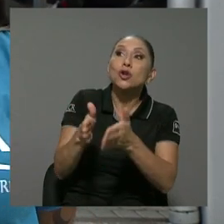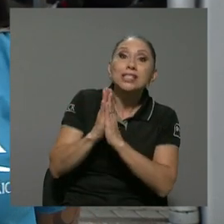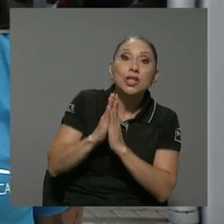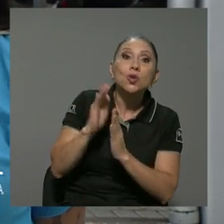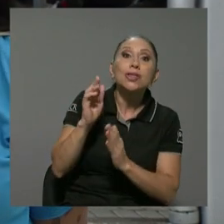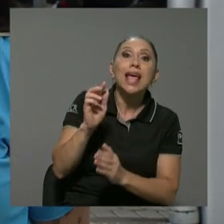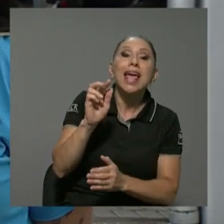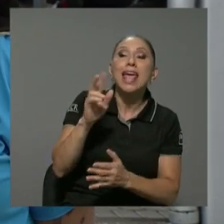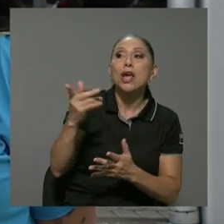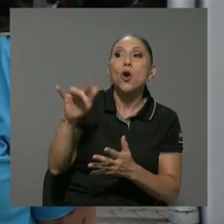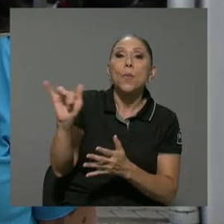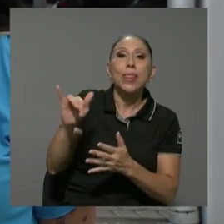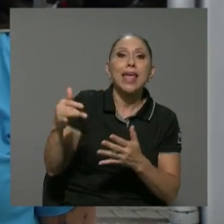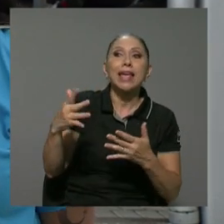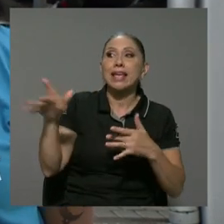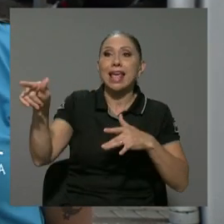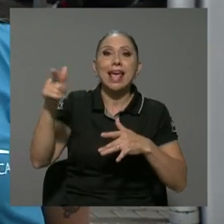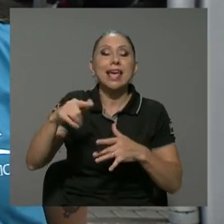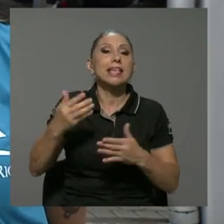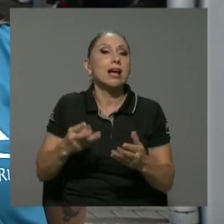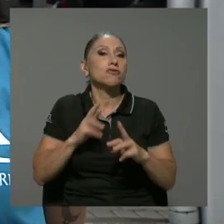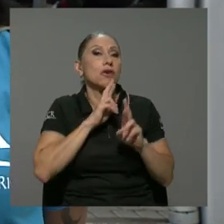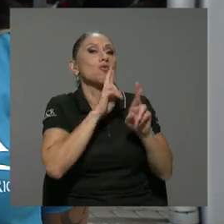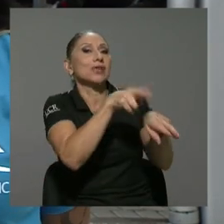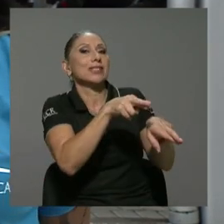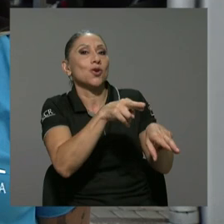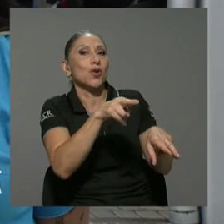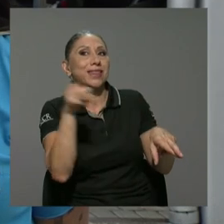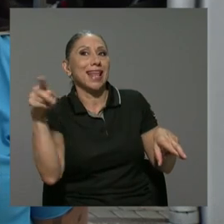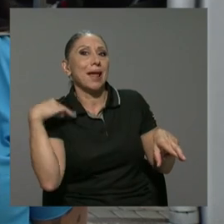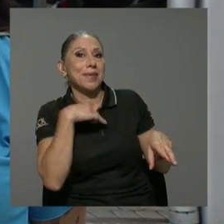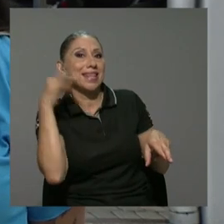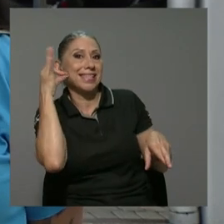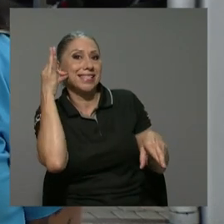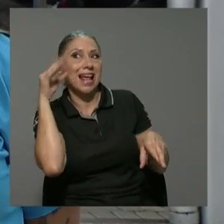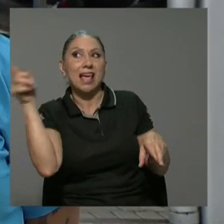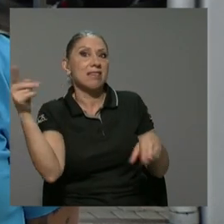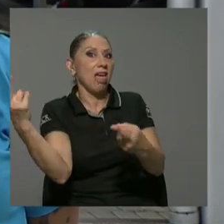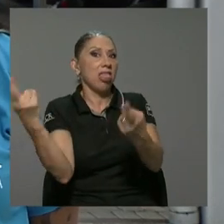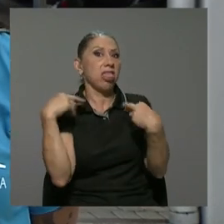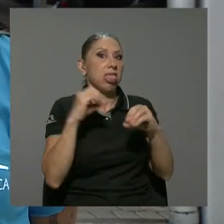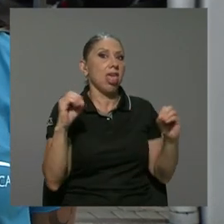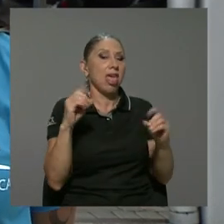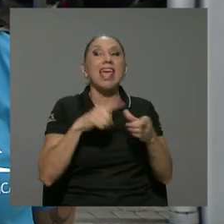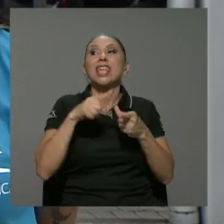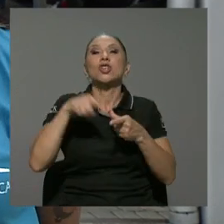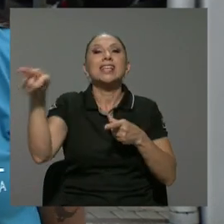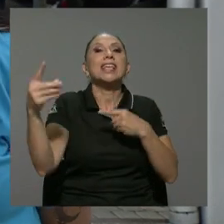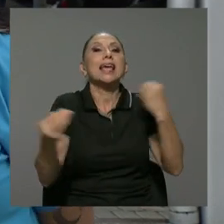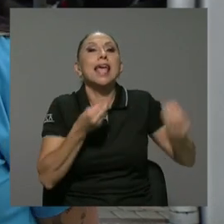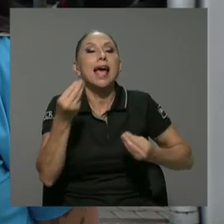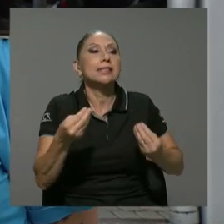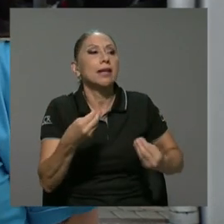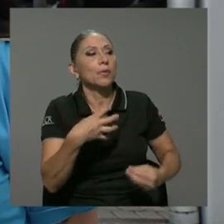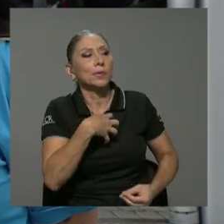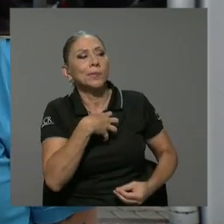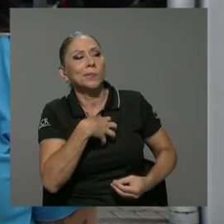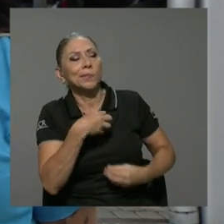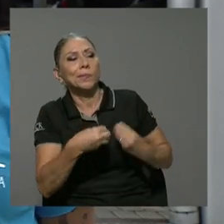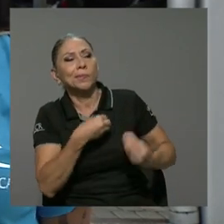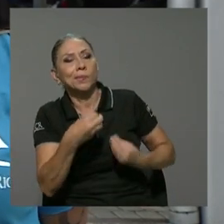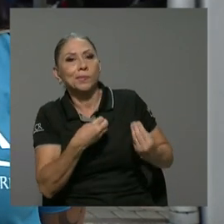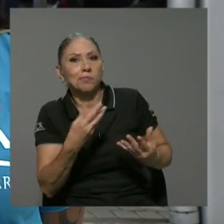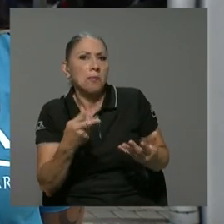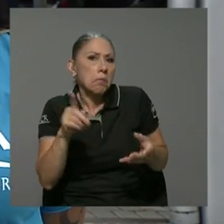recibido respuesta todavía, y por el contrario lo que hace es cuestionar, ¿verdad?, la representación estudiantil, que tiene toda la validez. Fui electa por la población estudiante